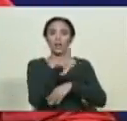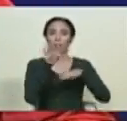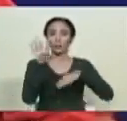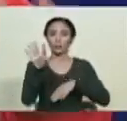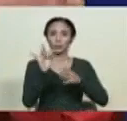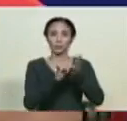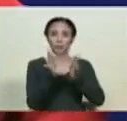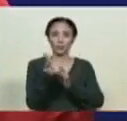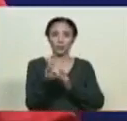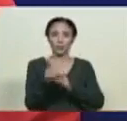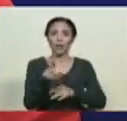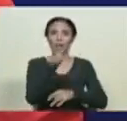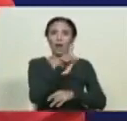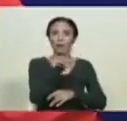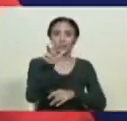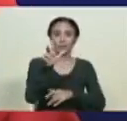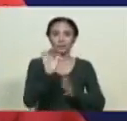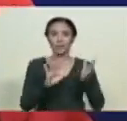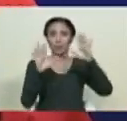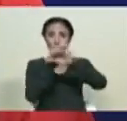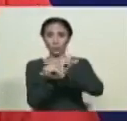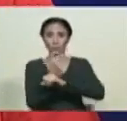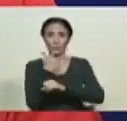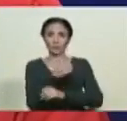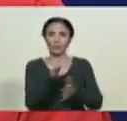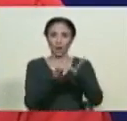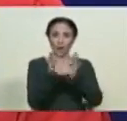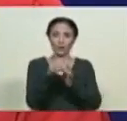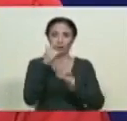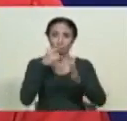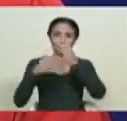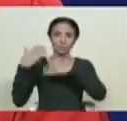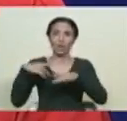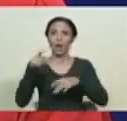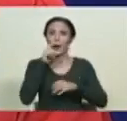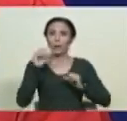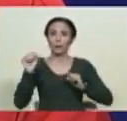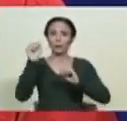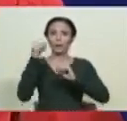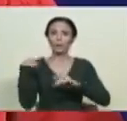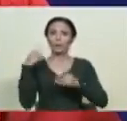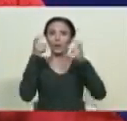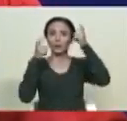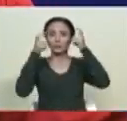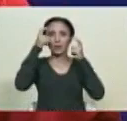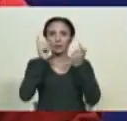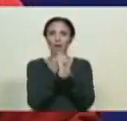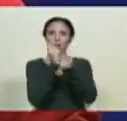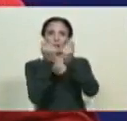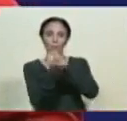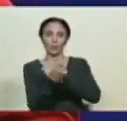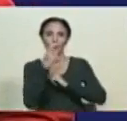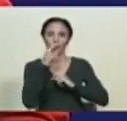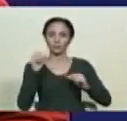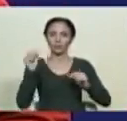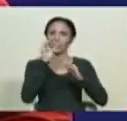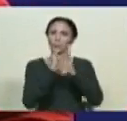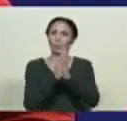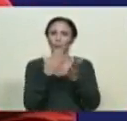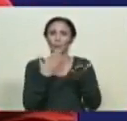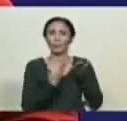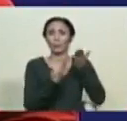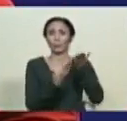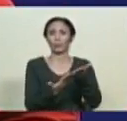el 14 estaban en la noche, el 13 en la noche, pues, Nicolás, vete ya. Pasaron del Chávez ya a Nicolás Vete ya. Esas son